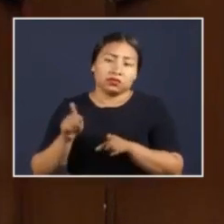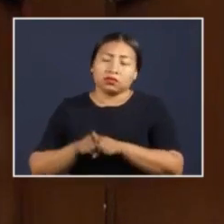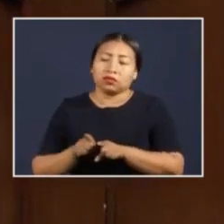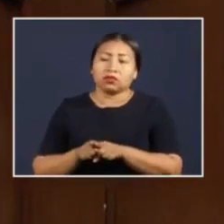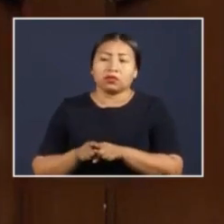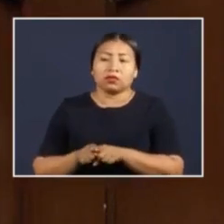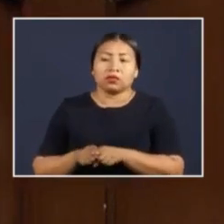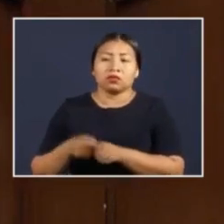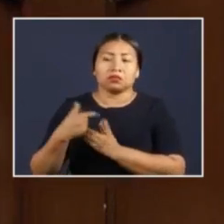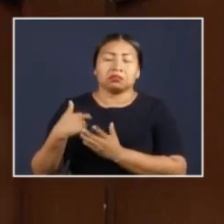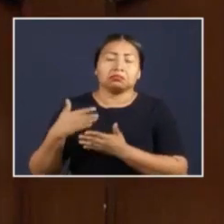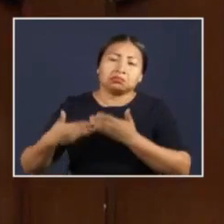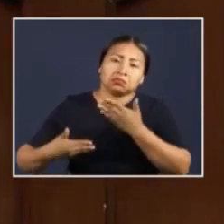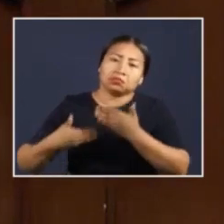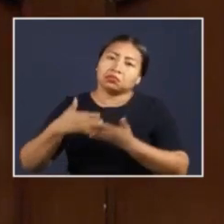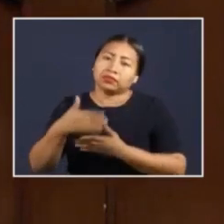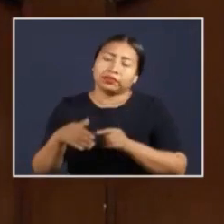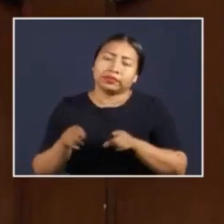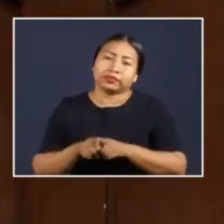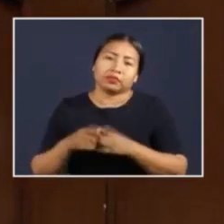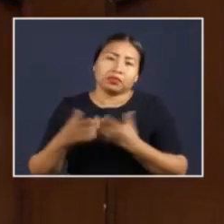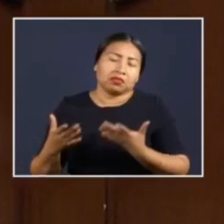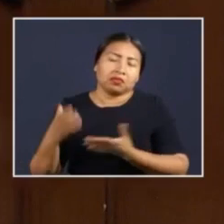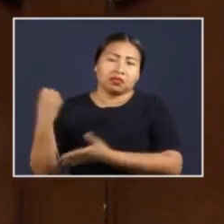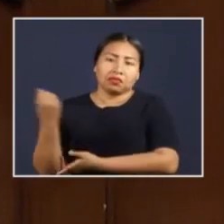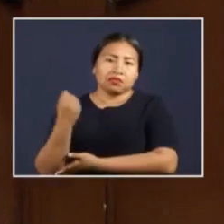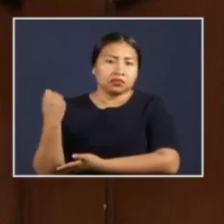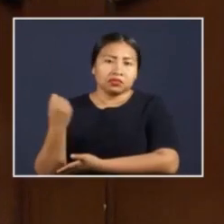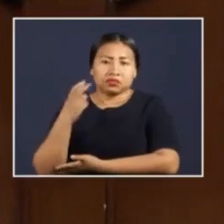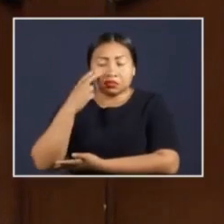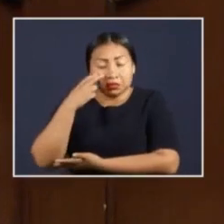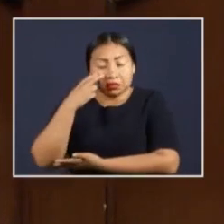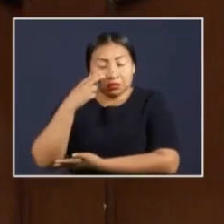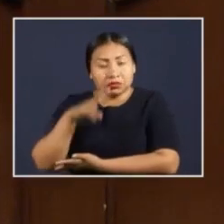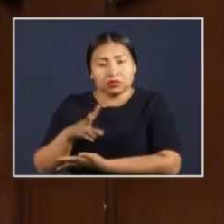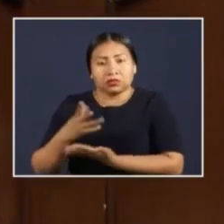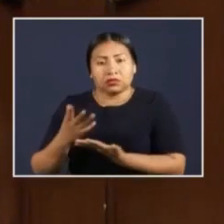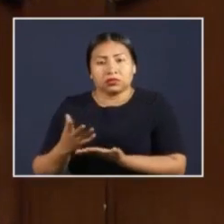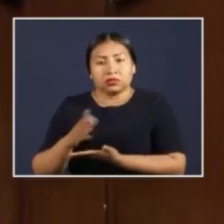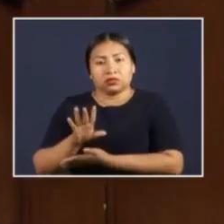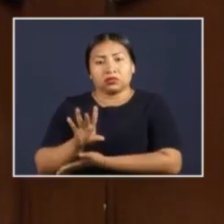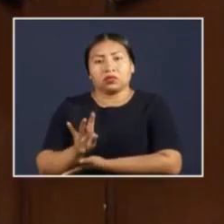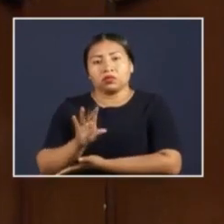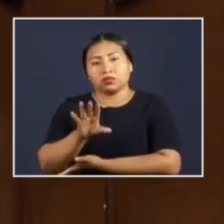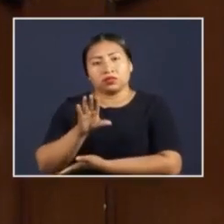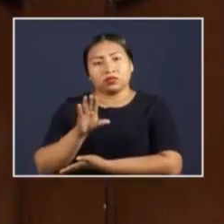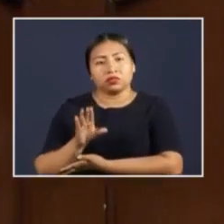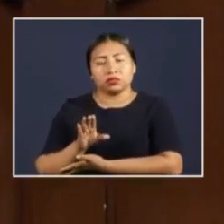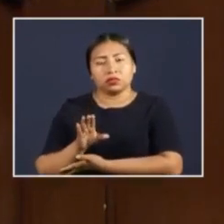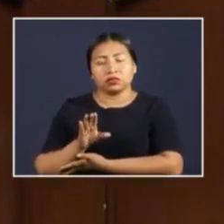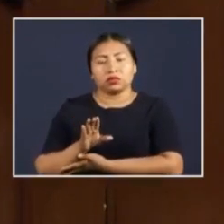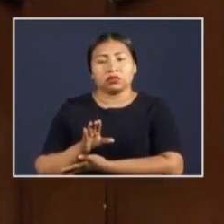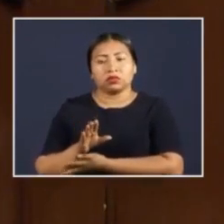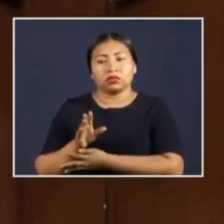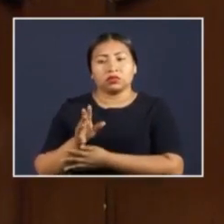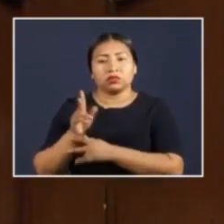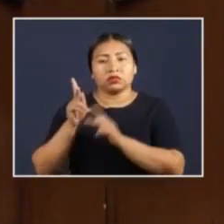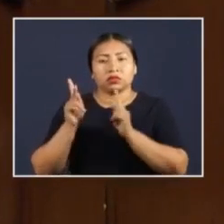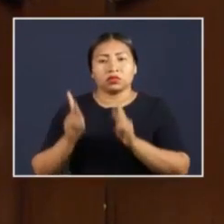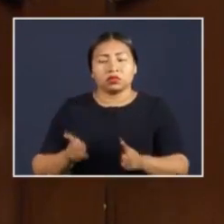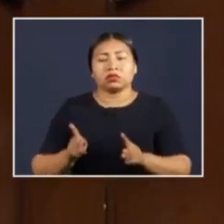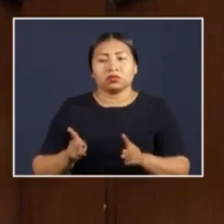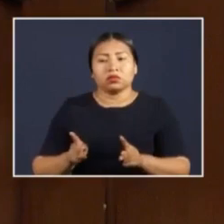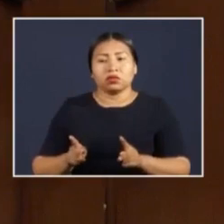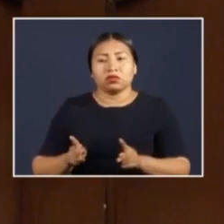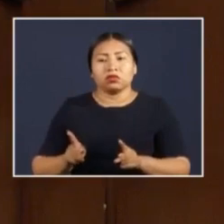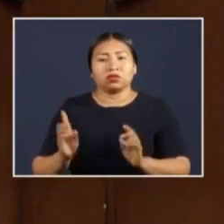que se va a ver reforzado también con 800 custodios que hoy existen a nivel nacional